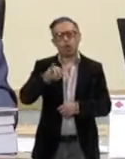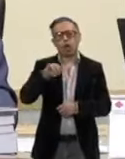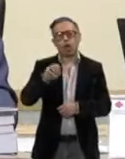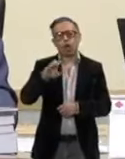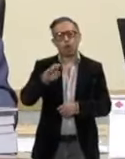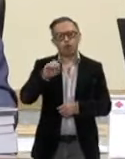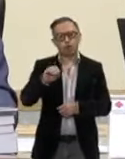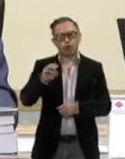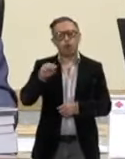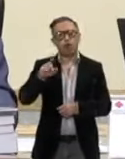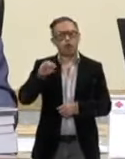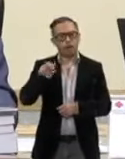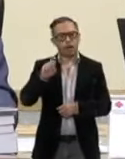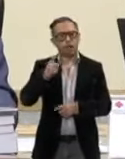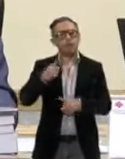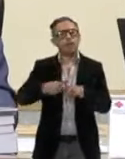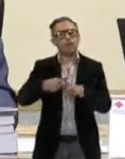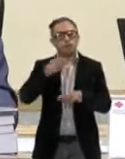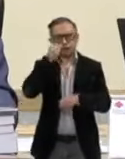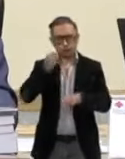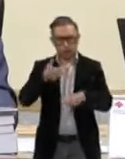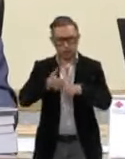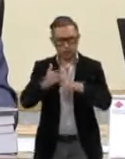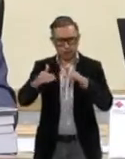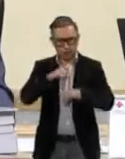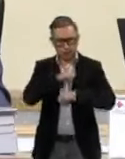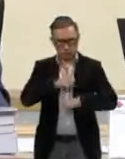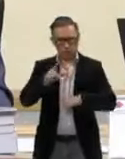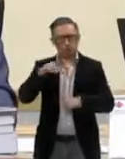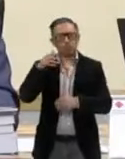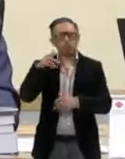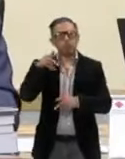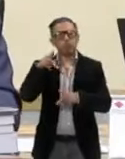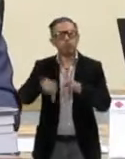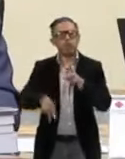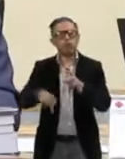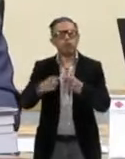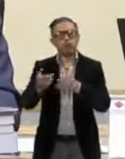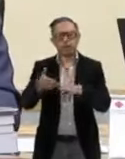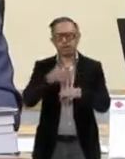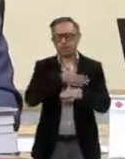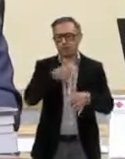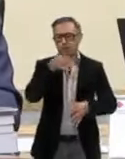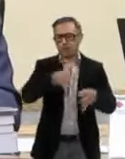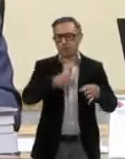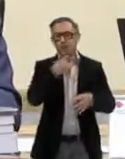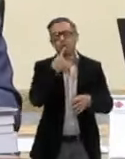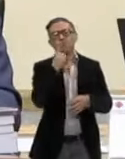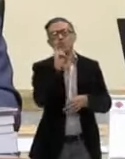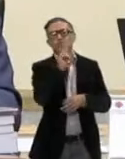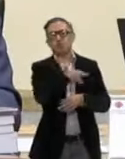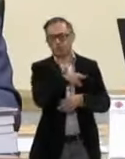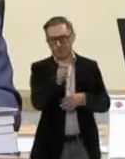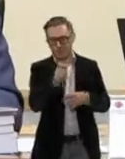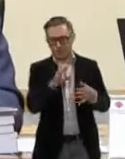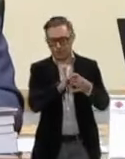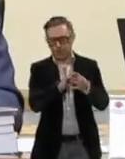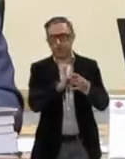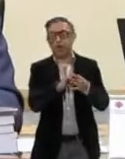ejecutivo suspensión que se deriva del juicio de amparo indirecto que dicho funcionario presentó en contra del artículo